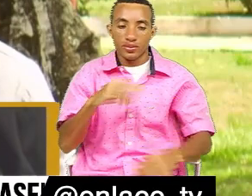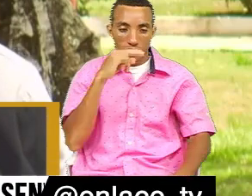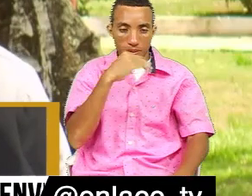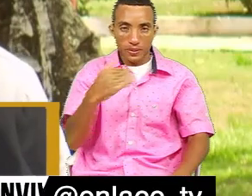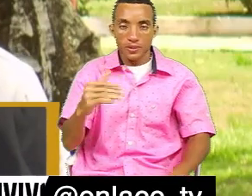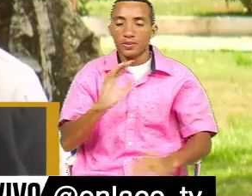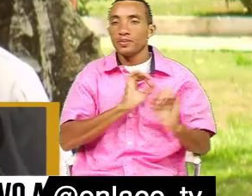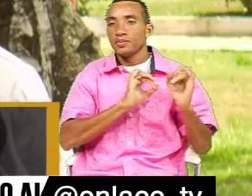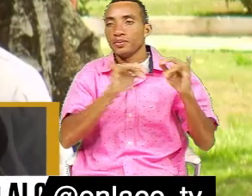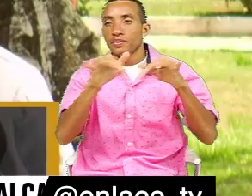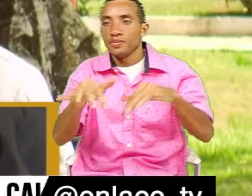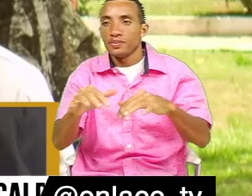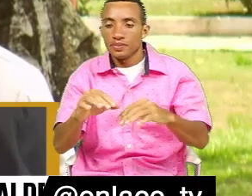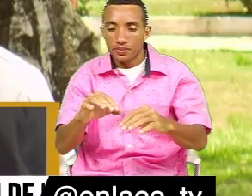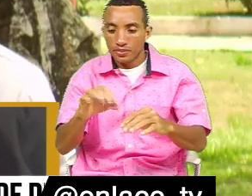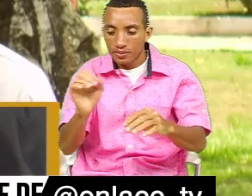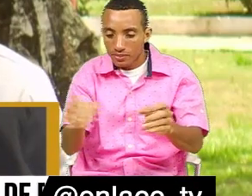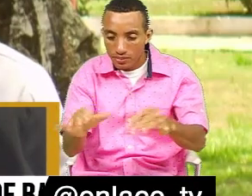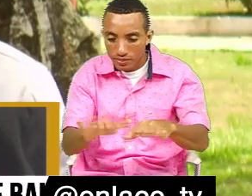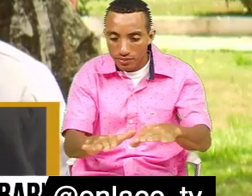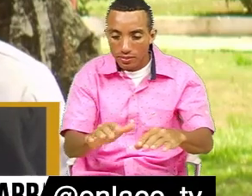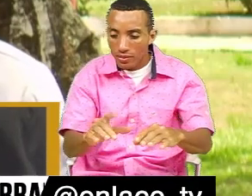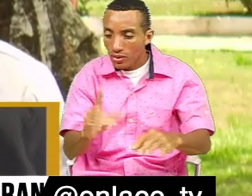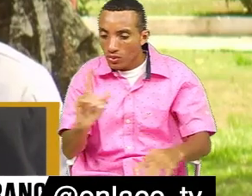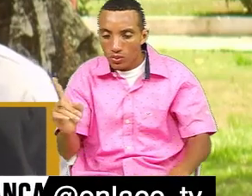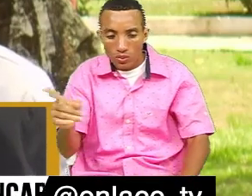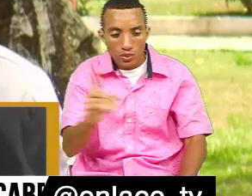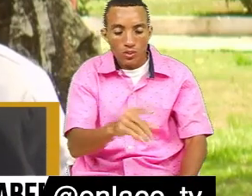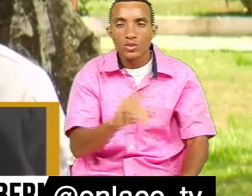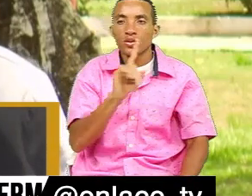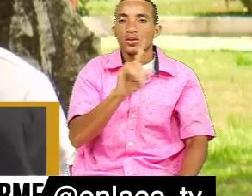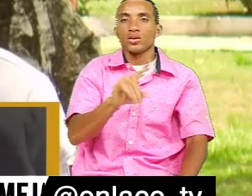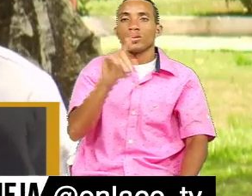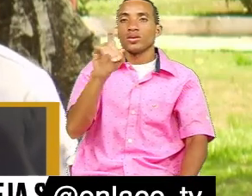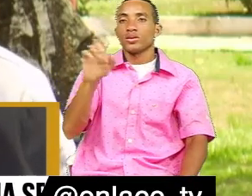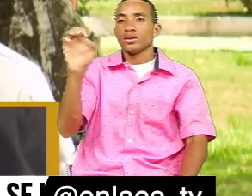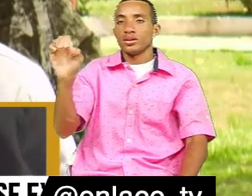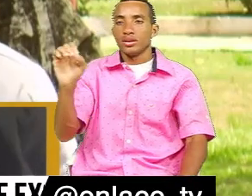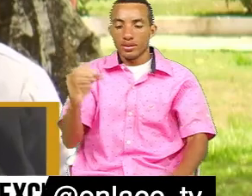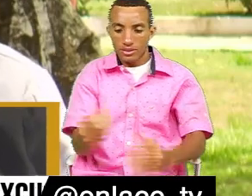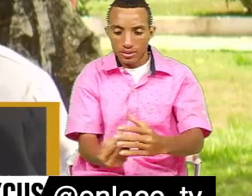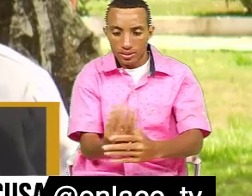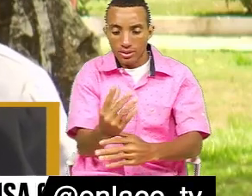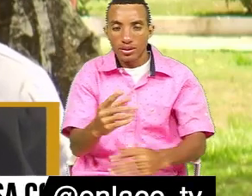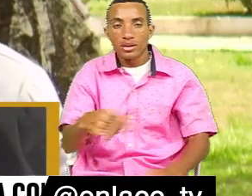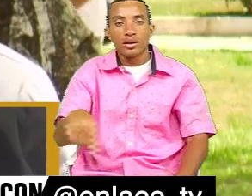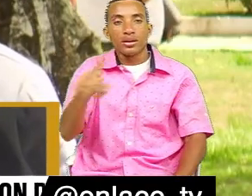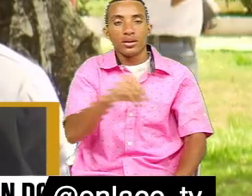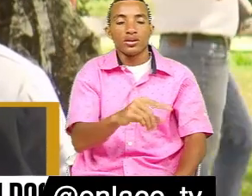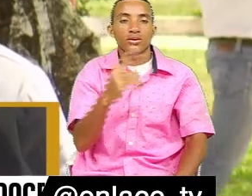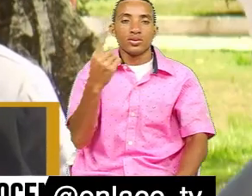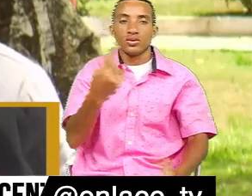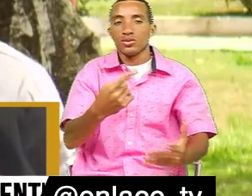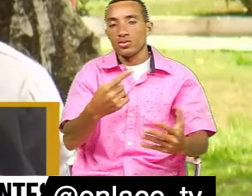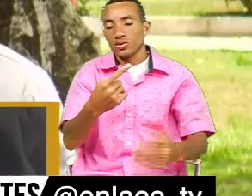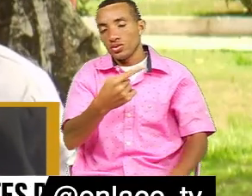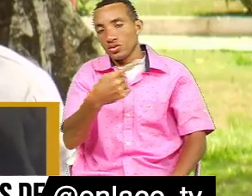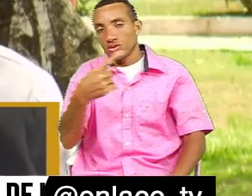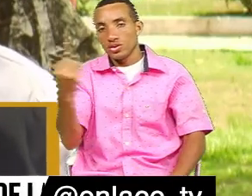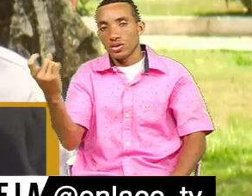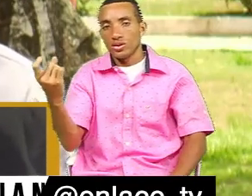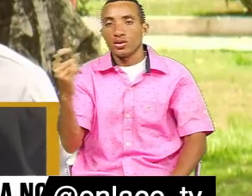Se sembraron 160 plantas ornamentales. Ellos pusieron 110 y a través de la Secretaría de Medio Ambiente